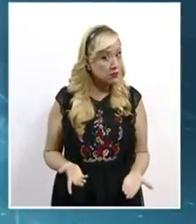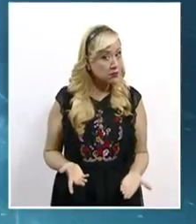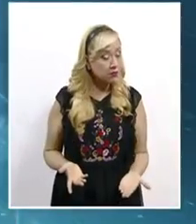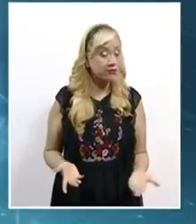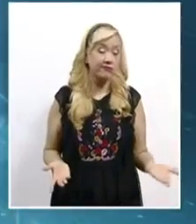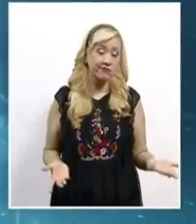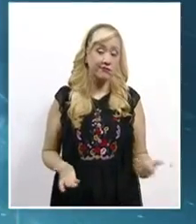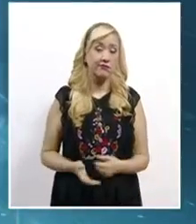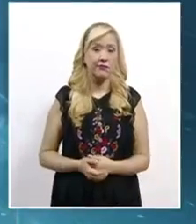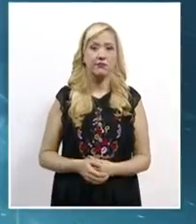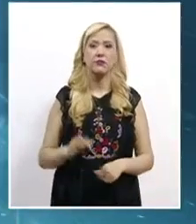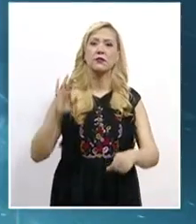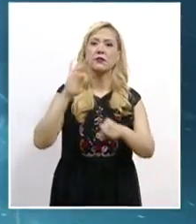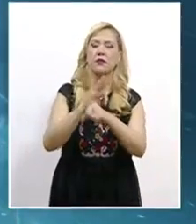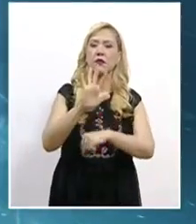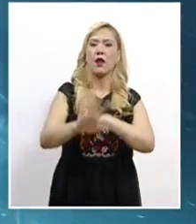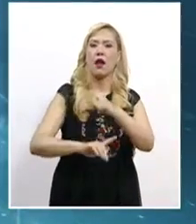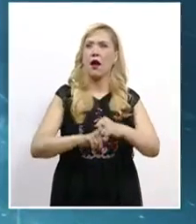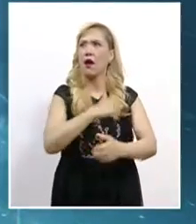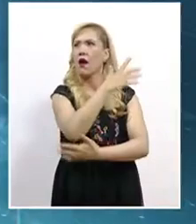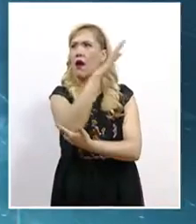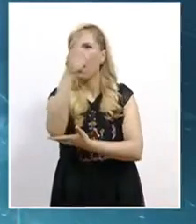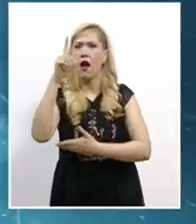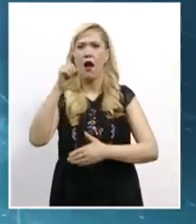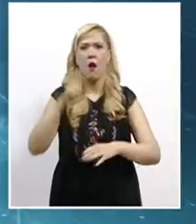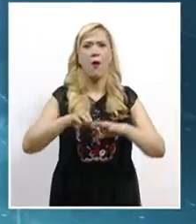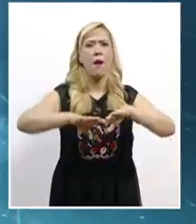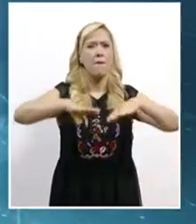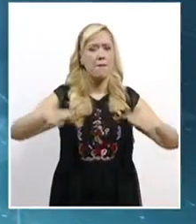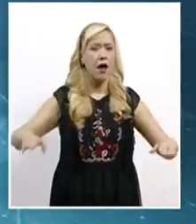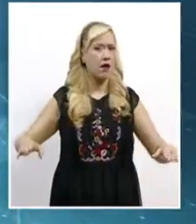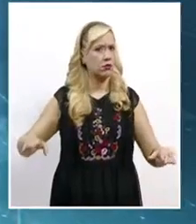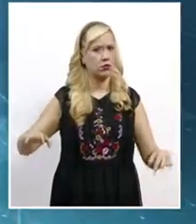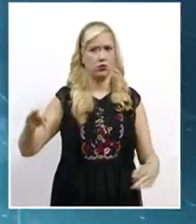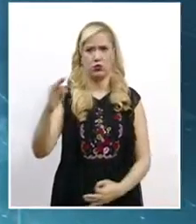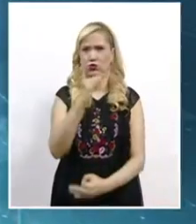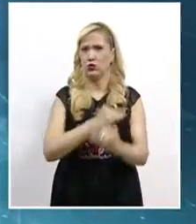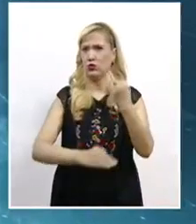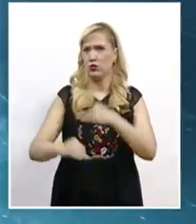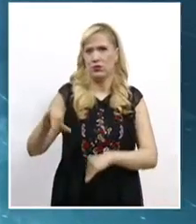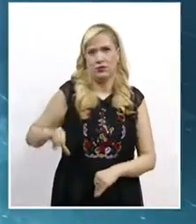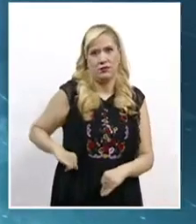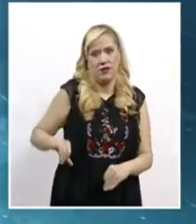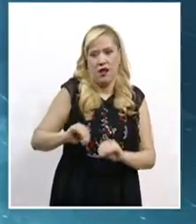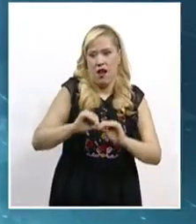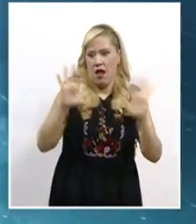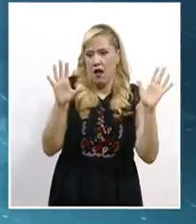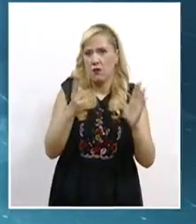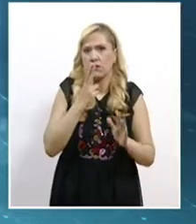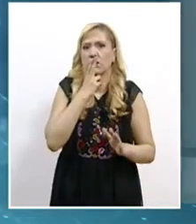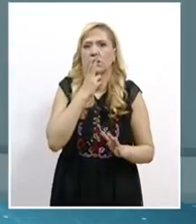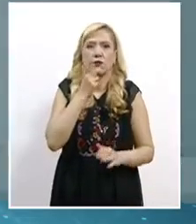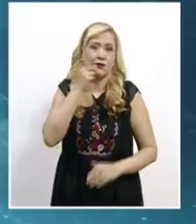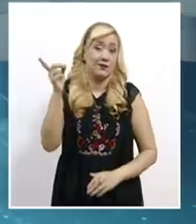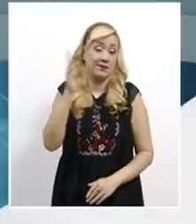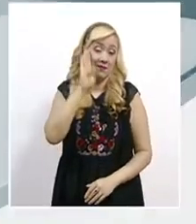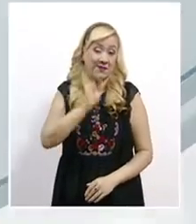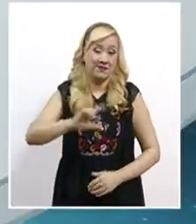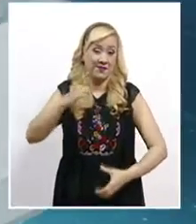La defensa del medio ambiente es un asunto de interés colectivo, afirmó la ministra presidenta Norma Lucía Piña.